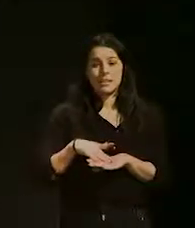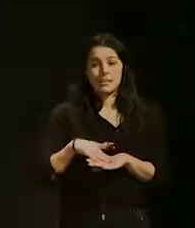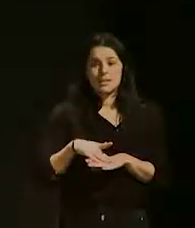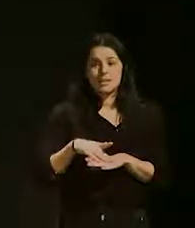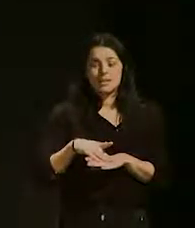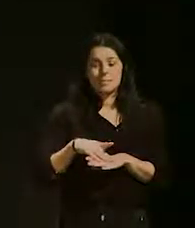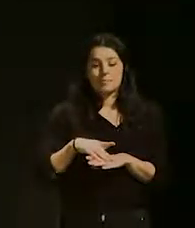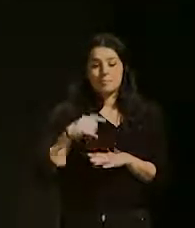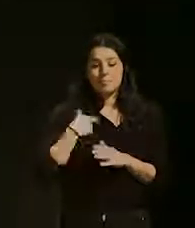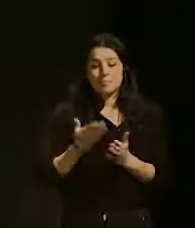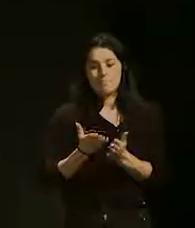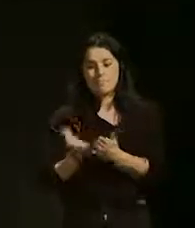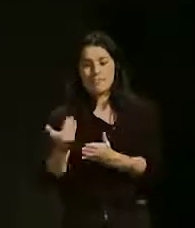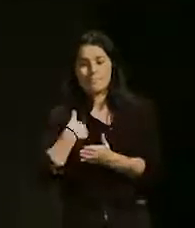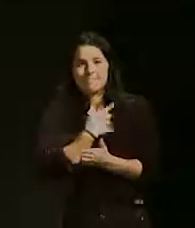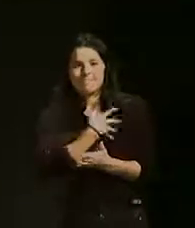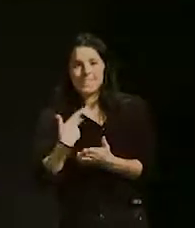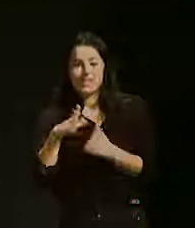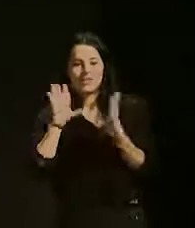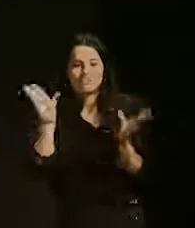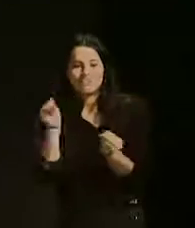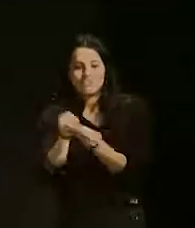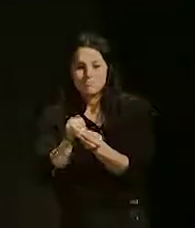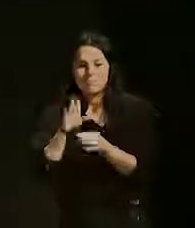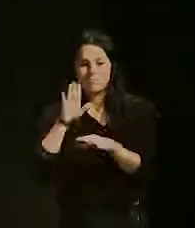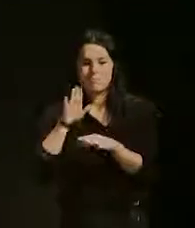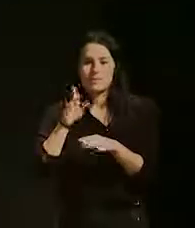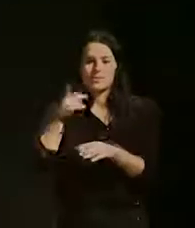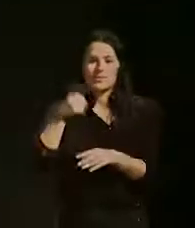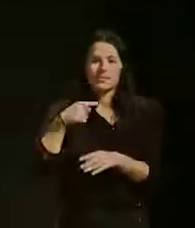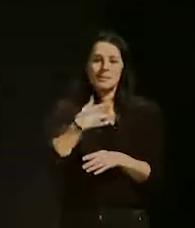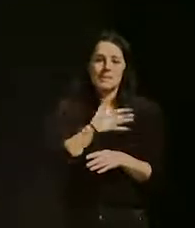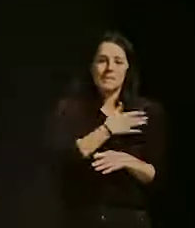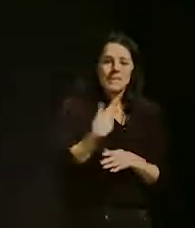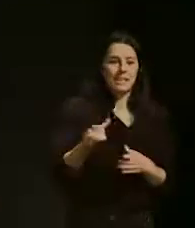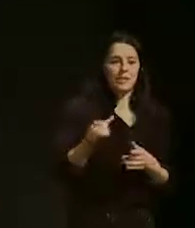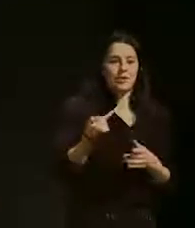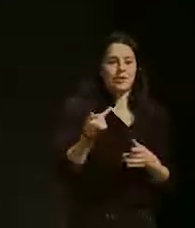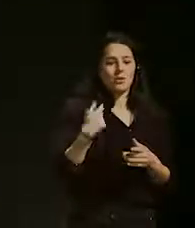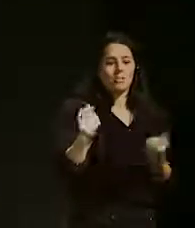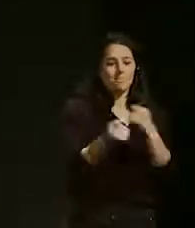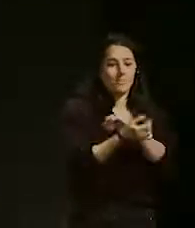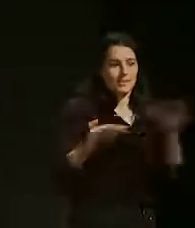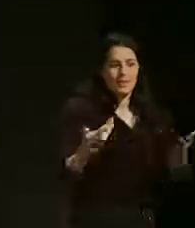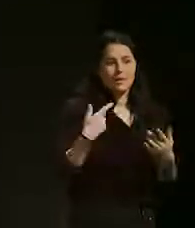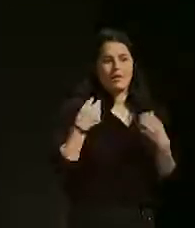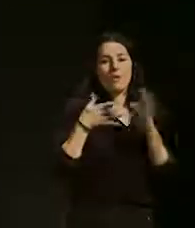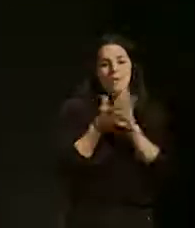por un lado ser sintéticos y por otro pasar rápidamente por una serie de notas